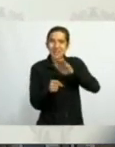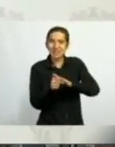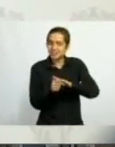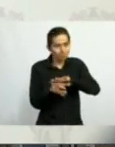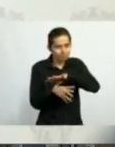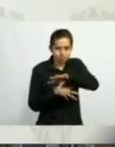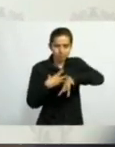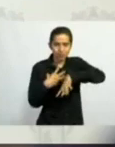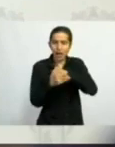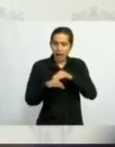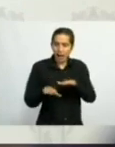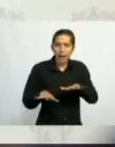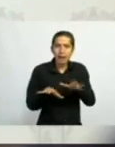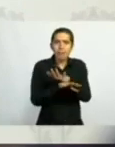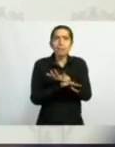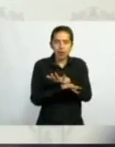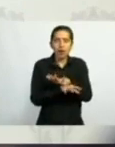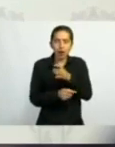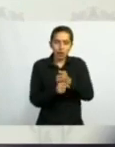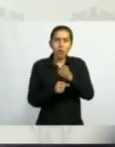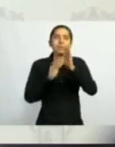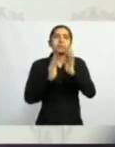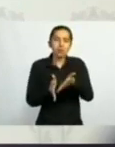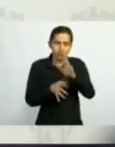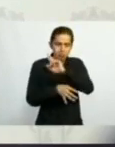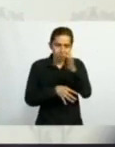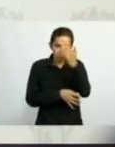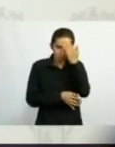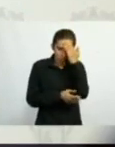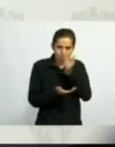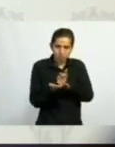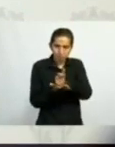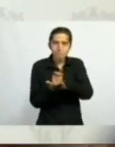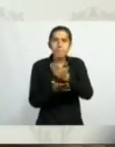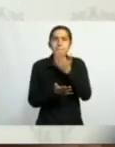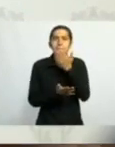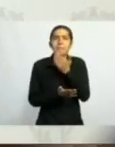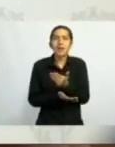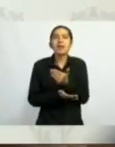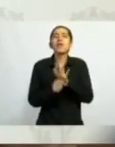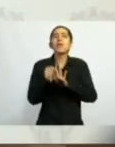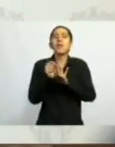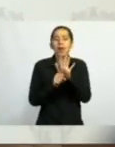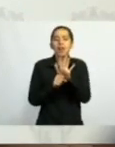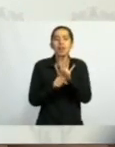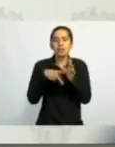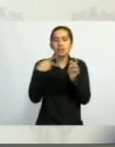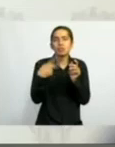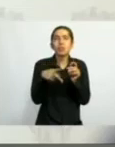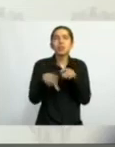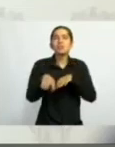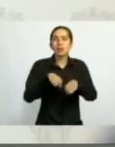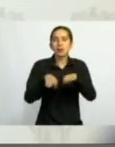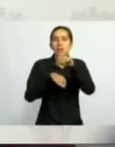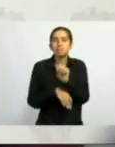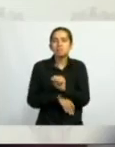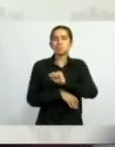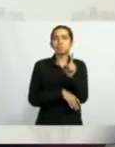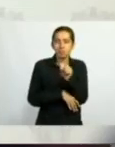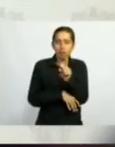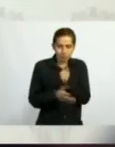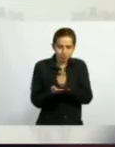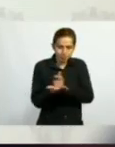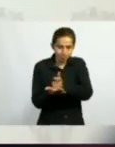y ahora se reconoce, se les reconoce su salario de acuerdo a su perfil profesional.